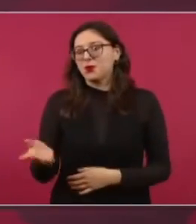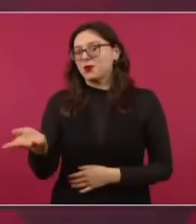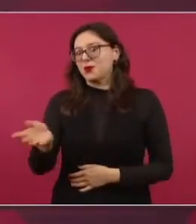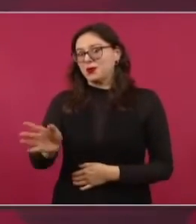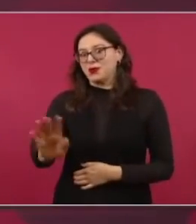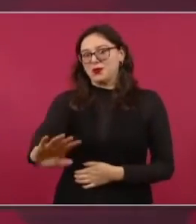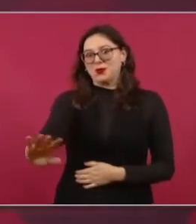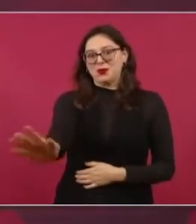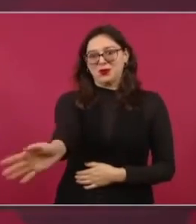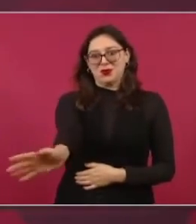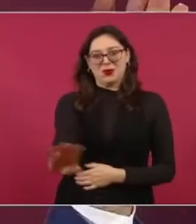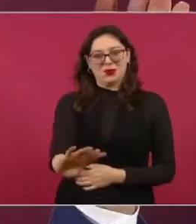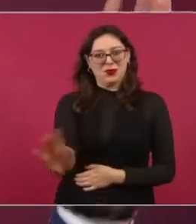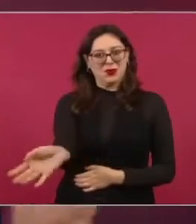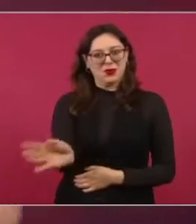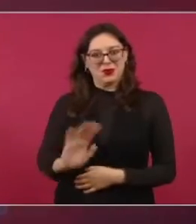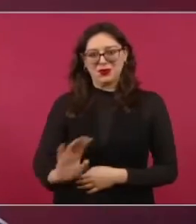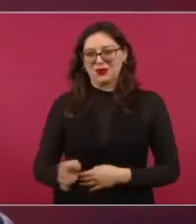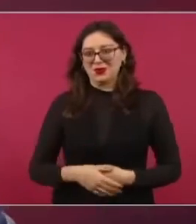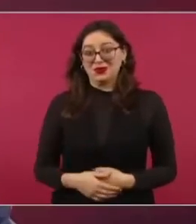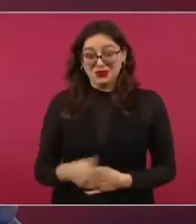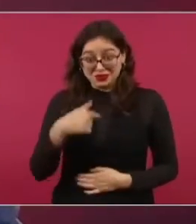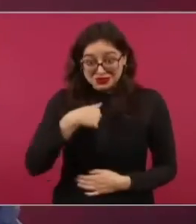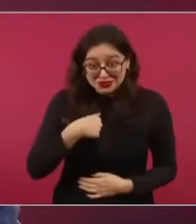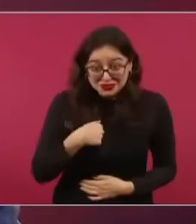ahora, ajá, imagínense,